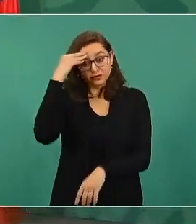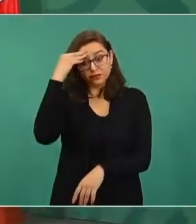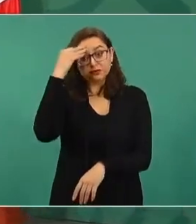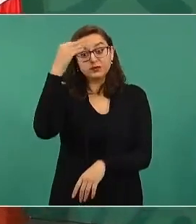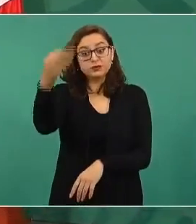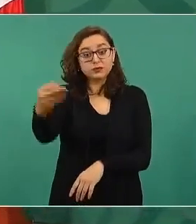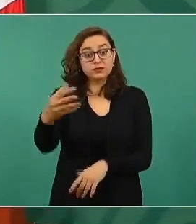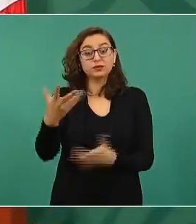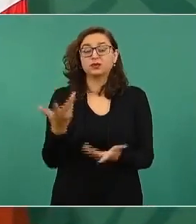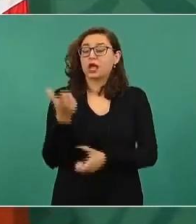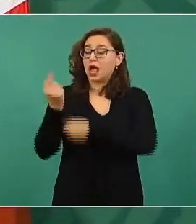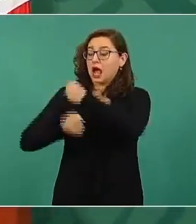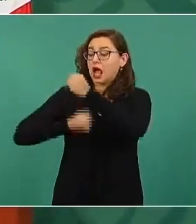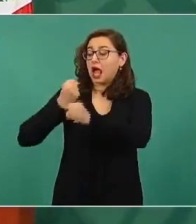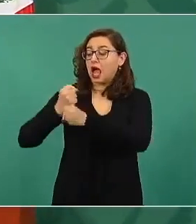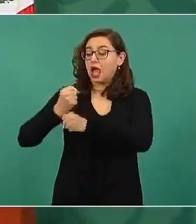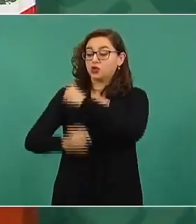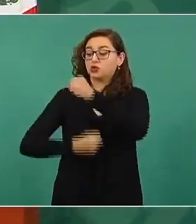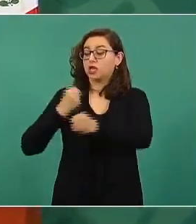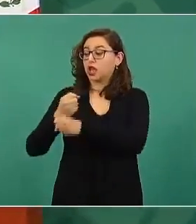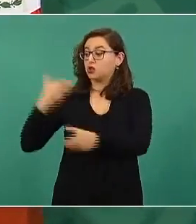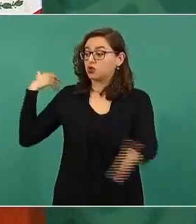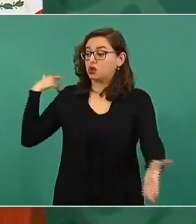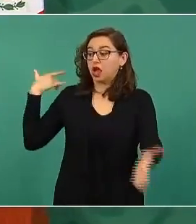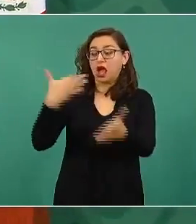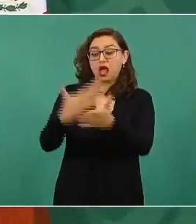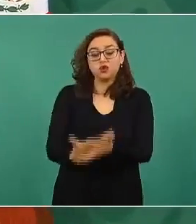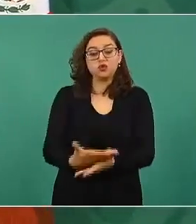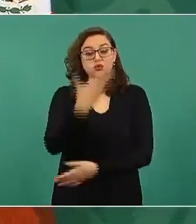todo era el presidente,